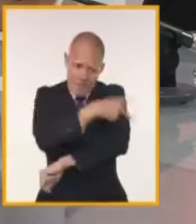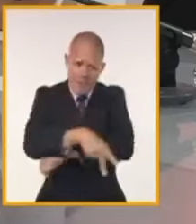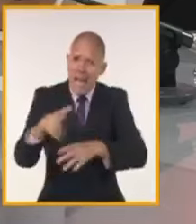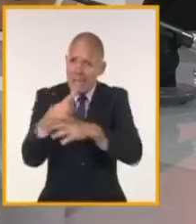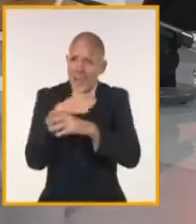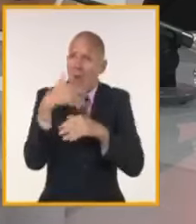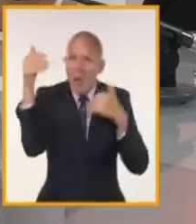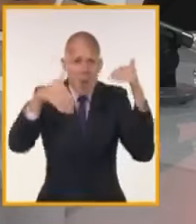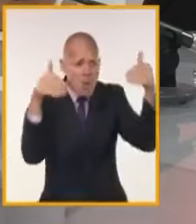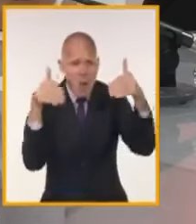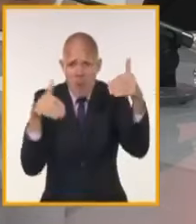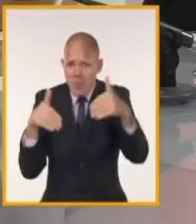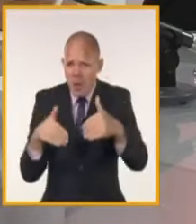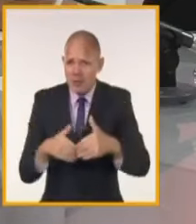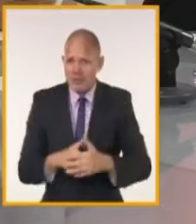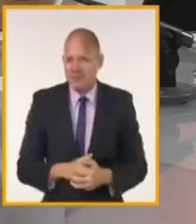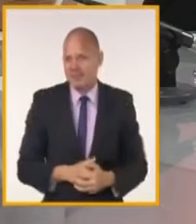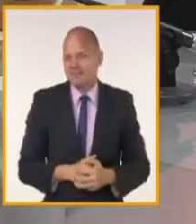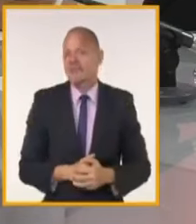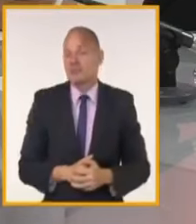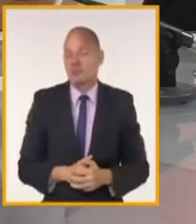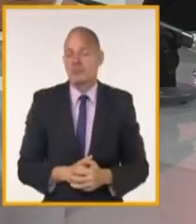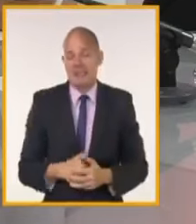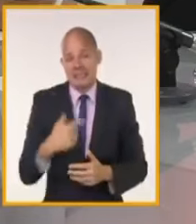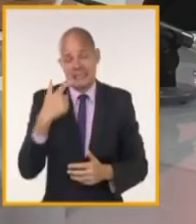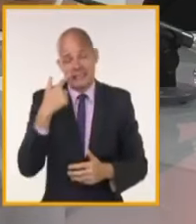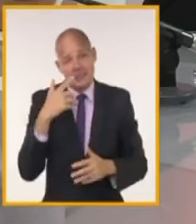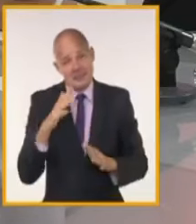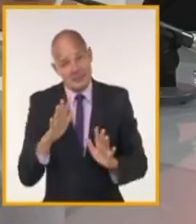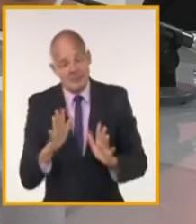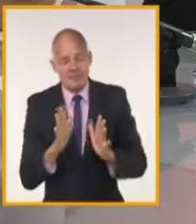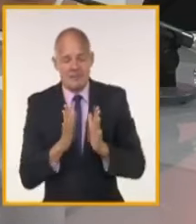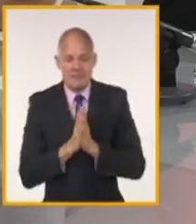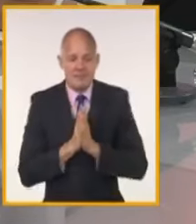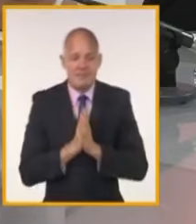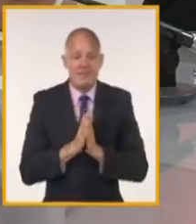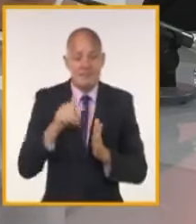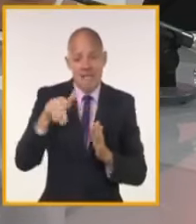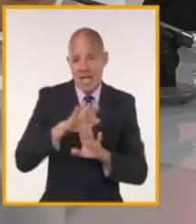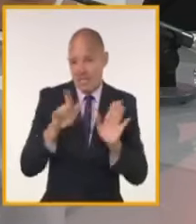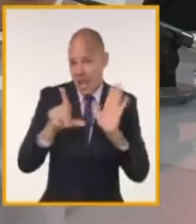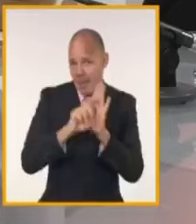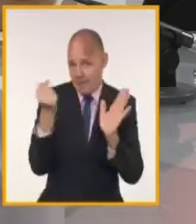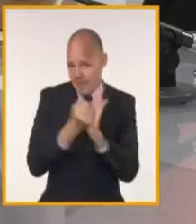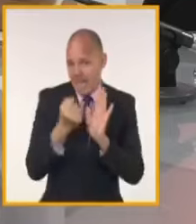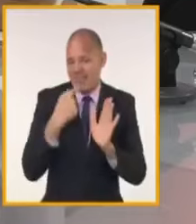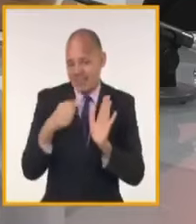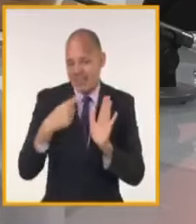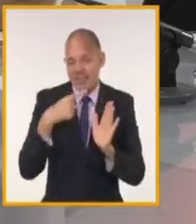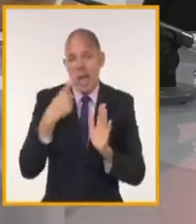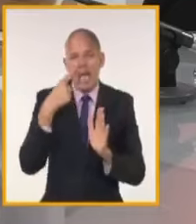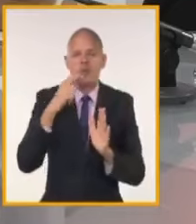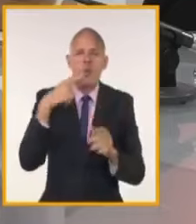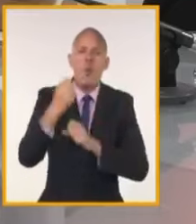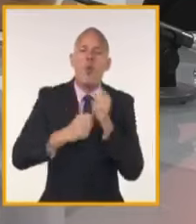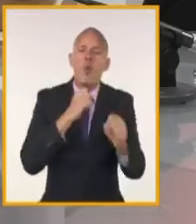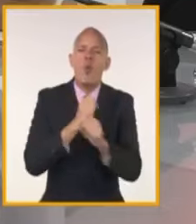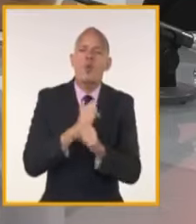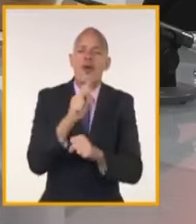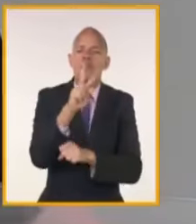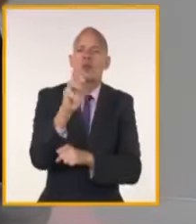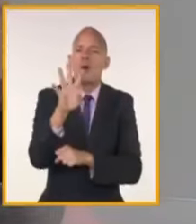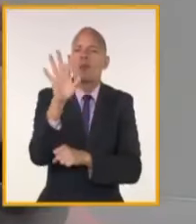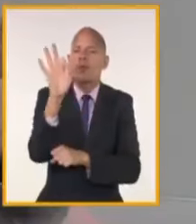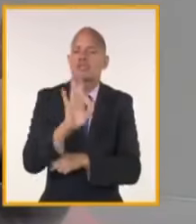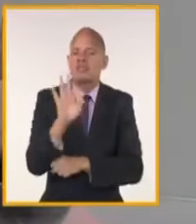mira la política aprobada de lograr el 24 de energía renovable era básicamente las inversiones para generar energía